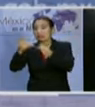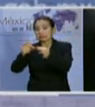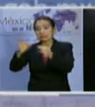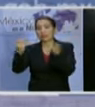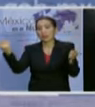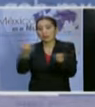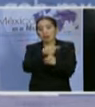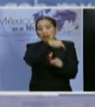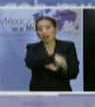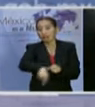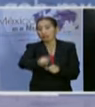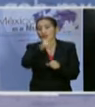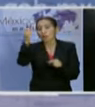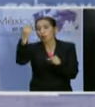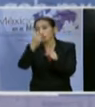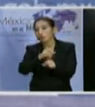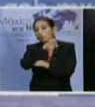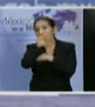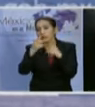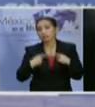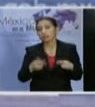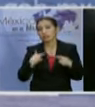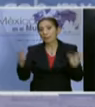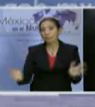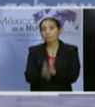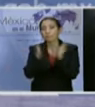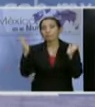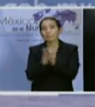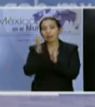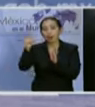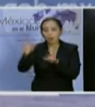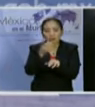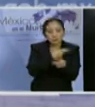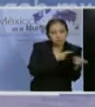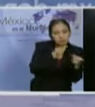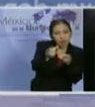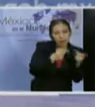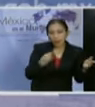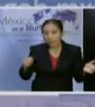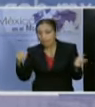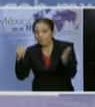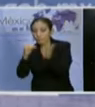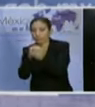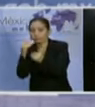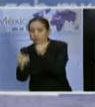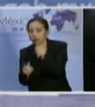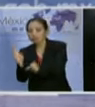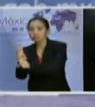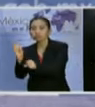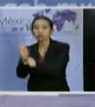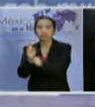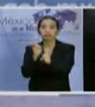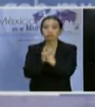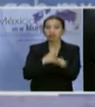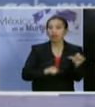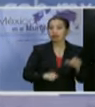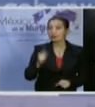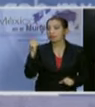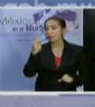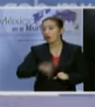nivel, que asegure la oportunidad de todas las personas de participar en el diseño, implementación y monitoreo de políticas públicas